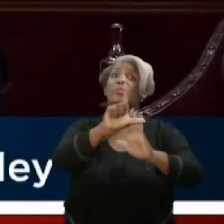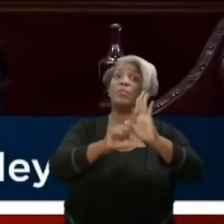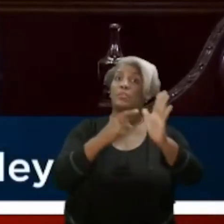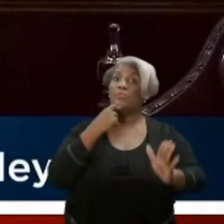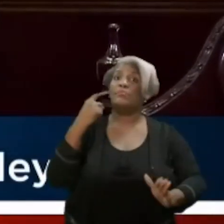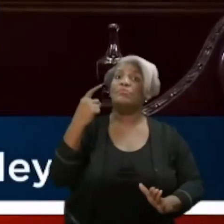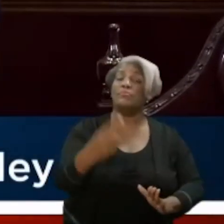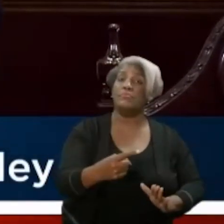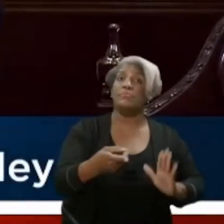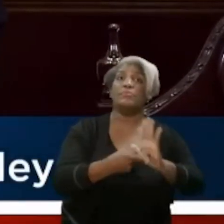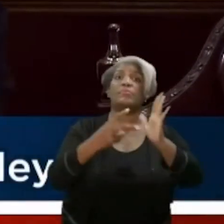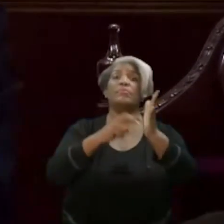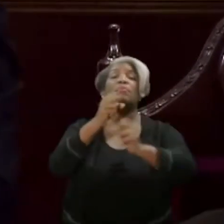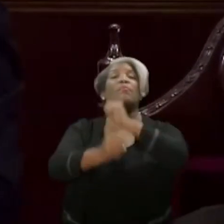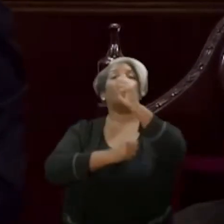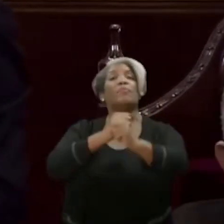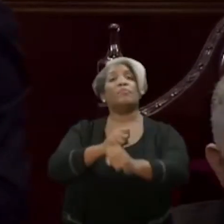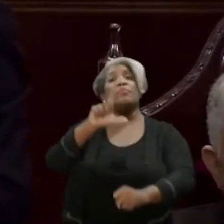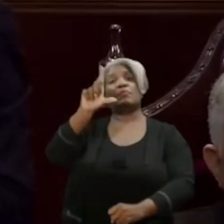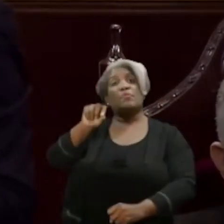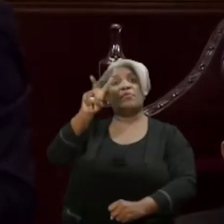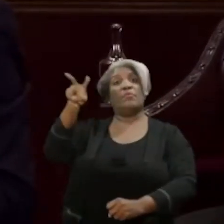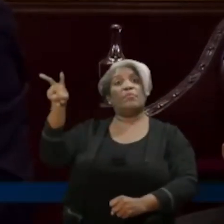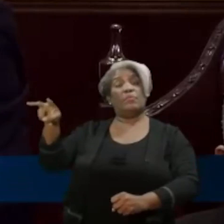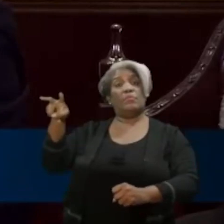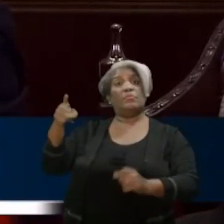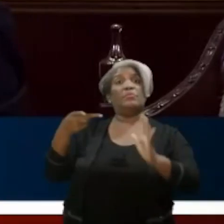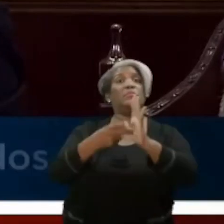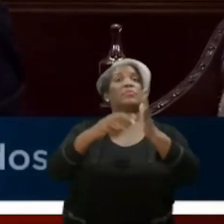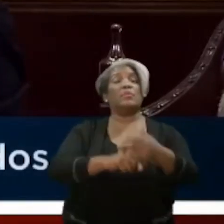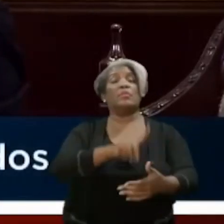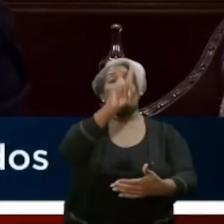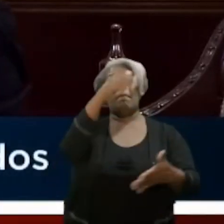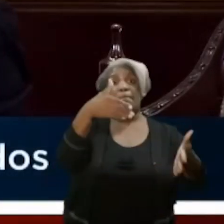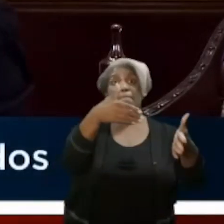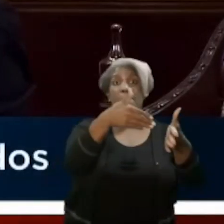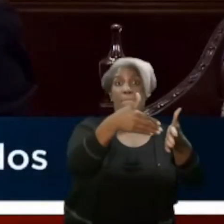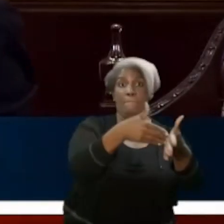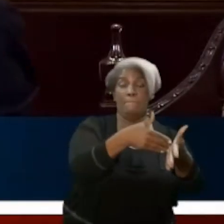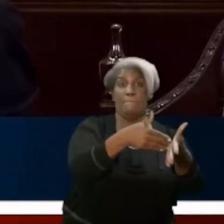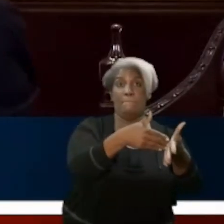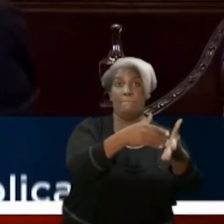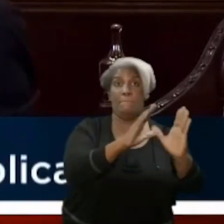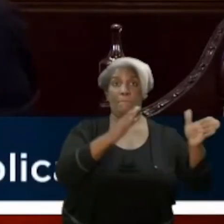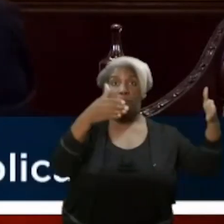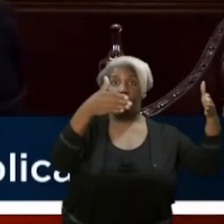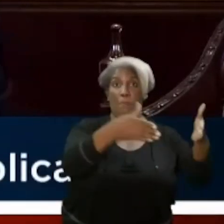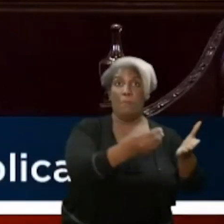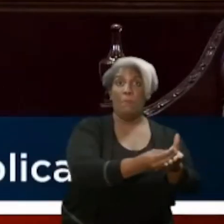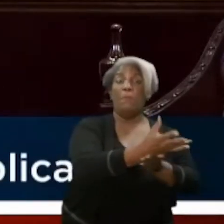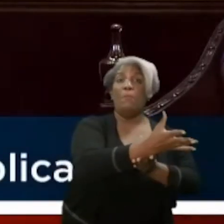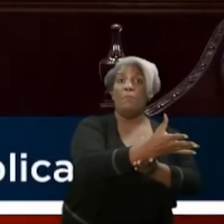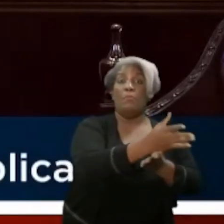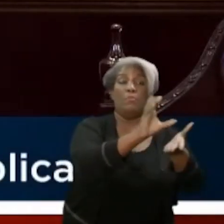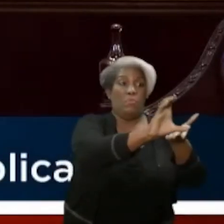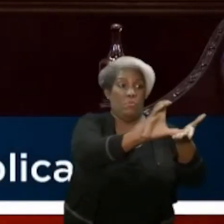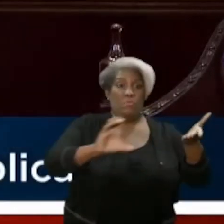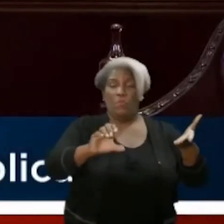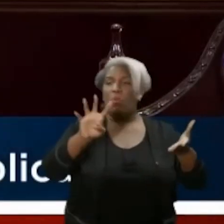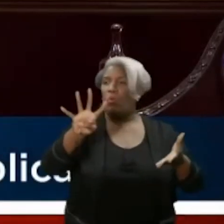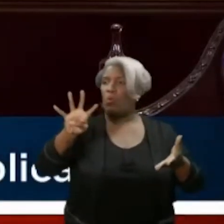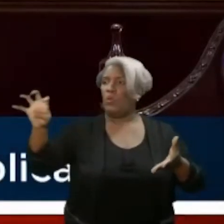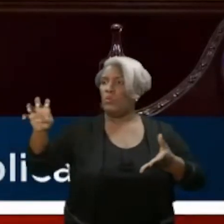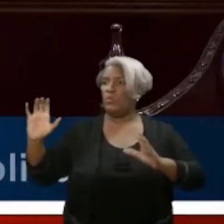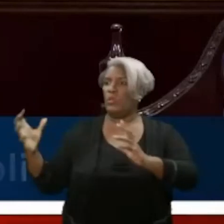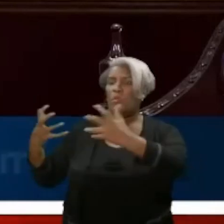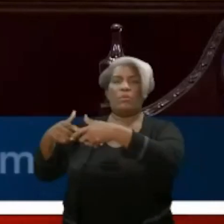significa que en el año 2022, de cada 1,000 pesos dirigidos a contratos de compras públicas, 400 fueron a parar